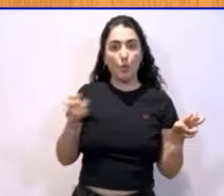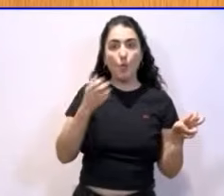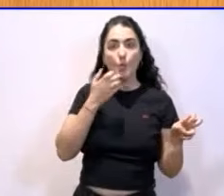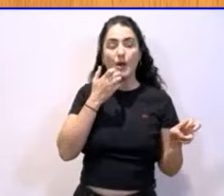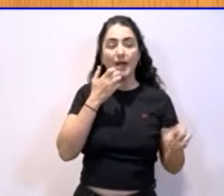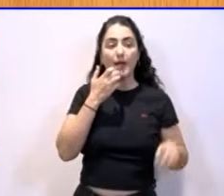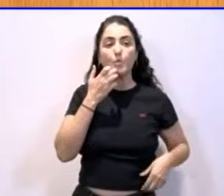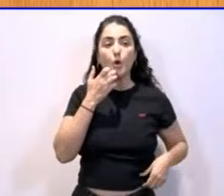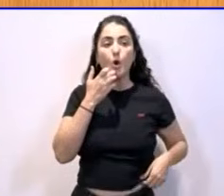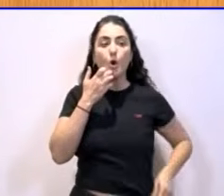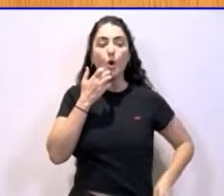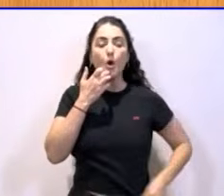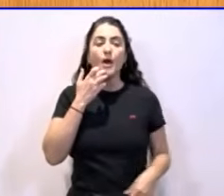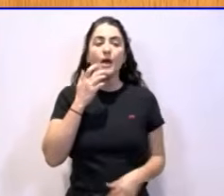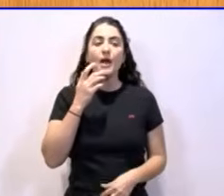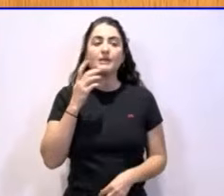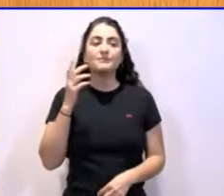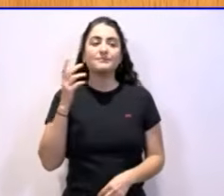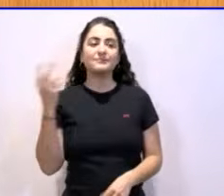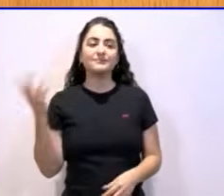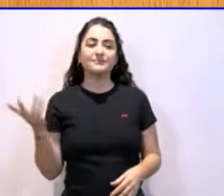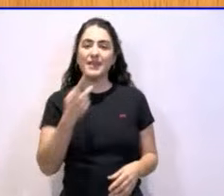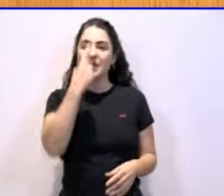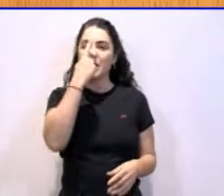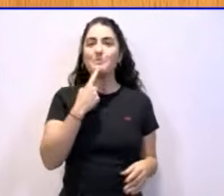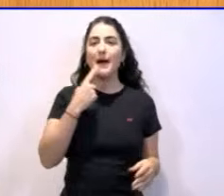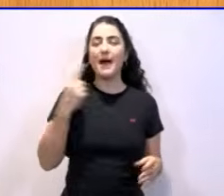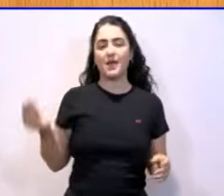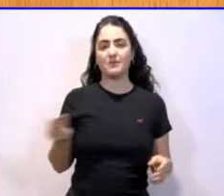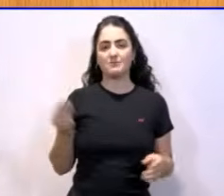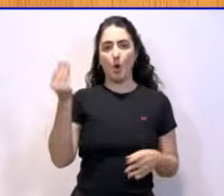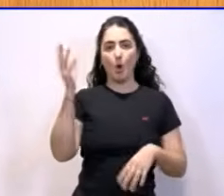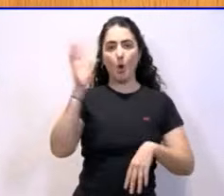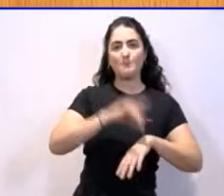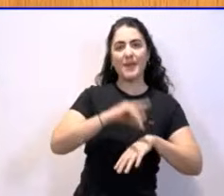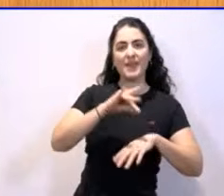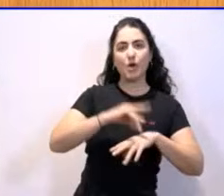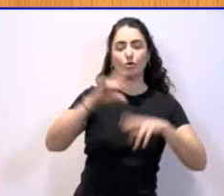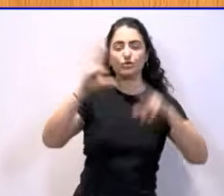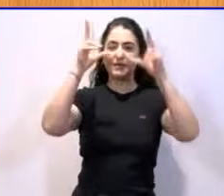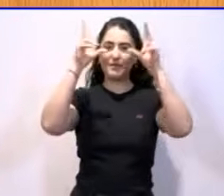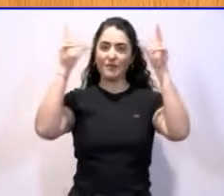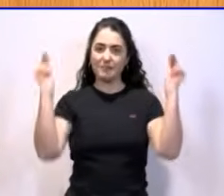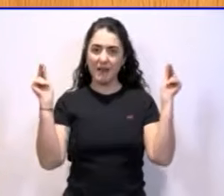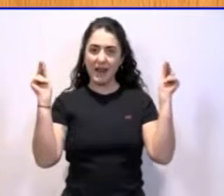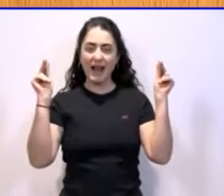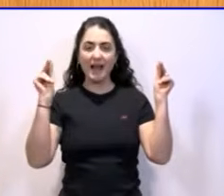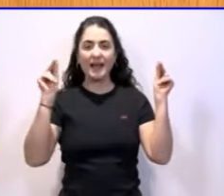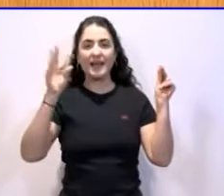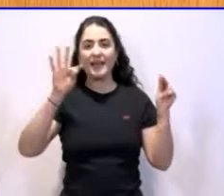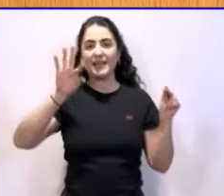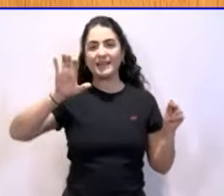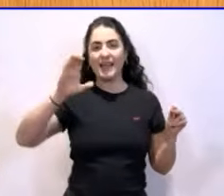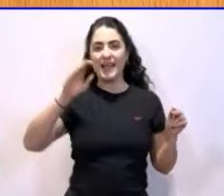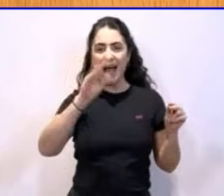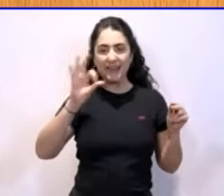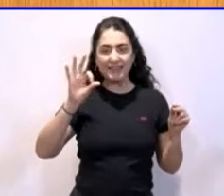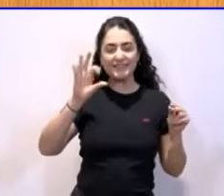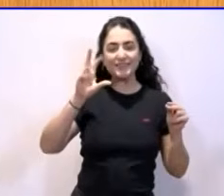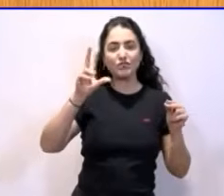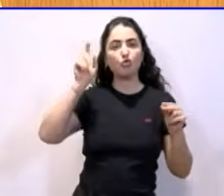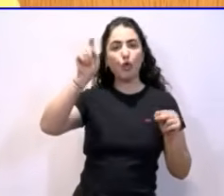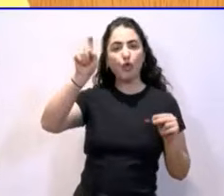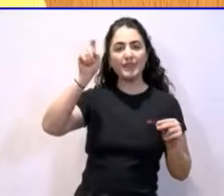de lo que suena mejor, ¿no? Los médicos, las enfermeras, las TECAES, los docentes,